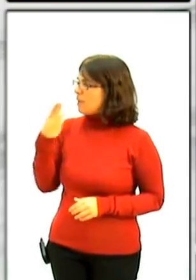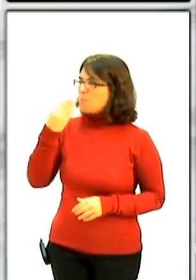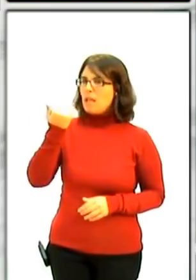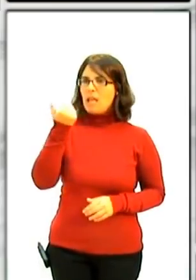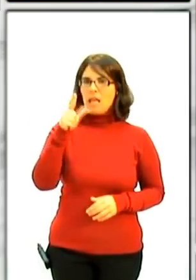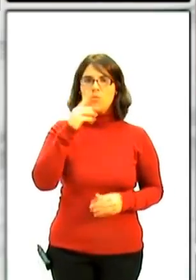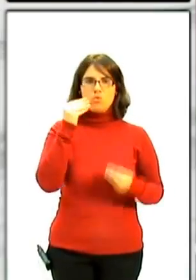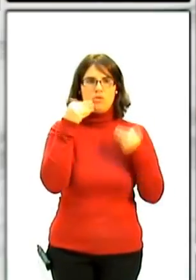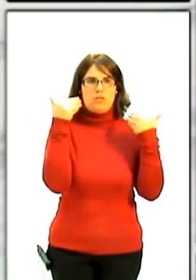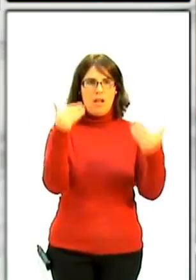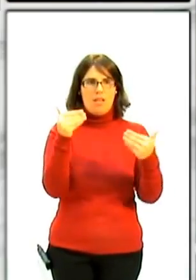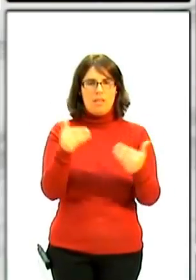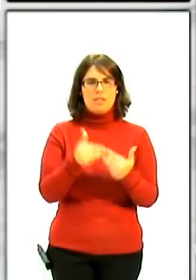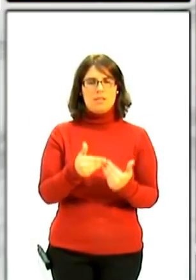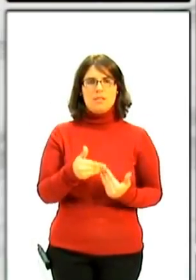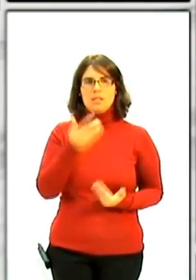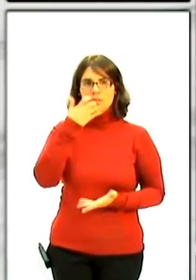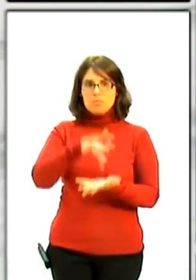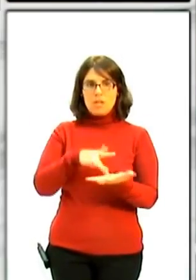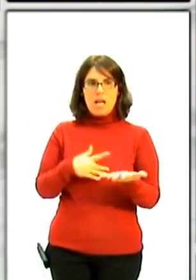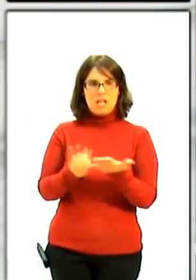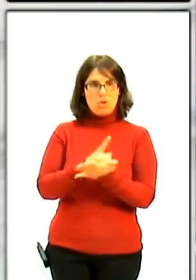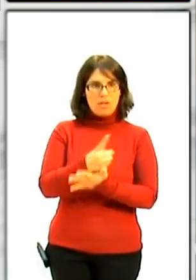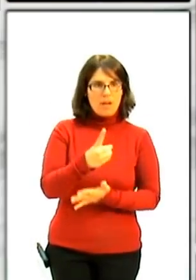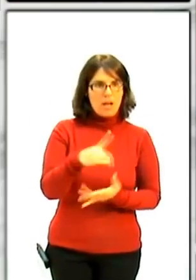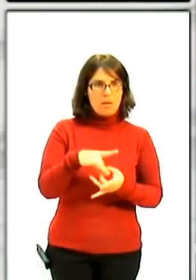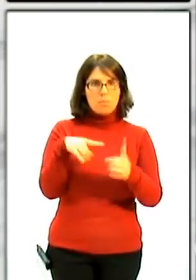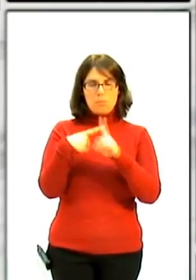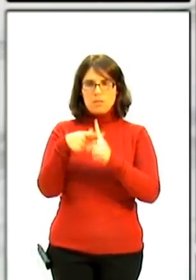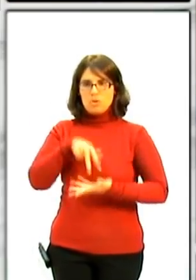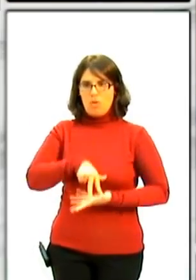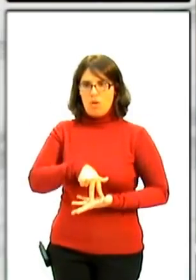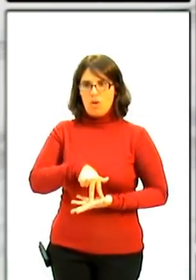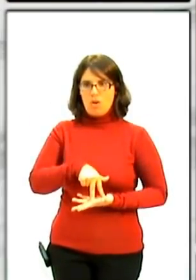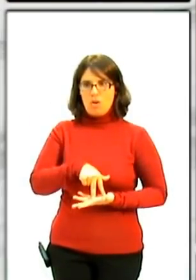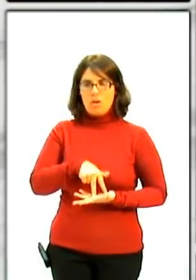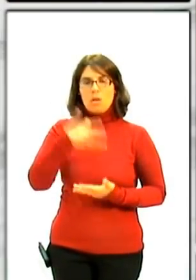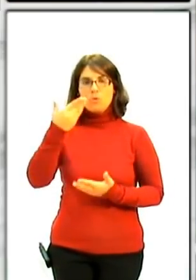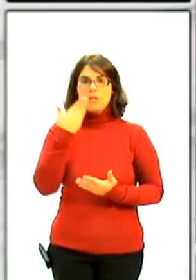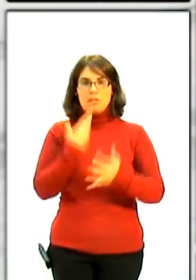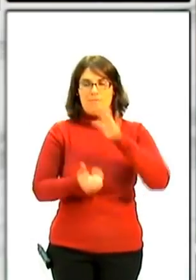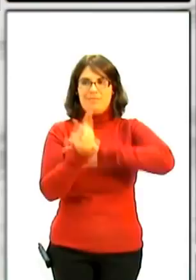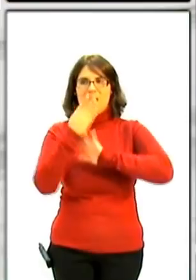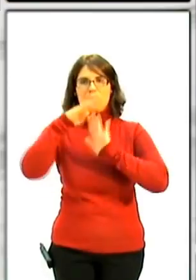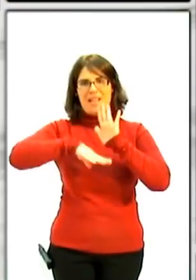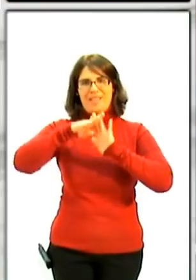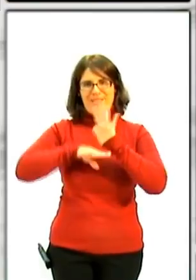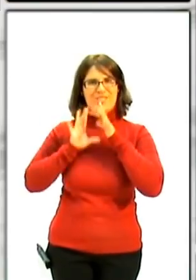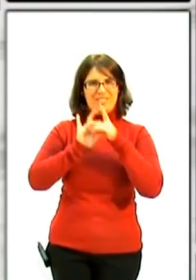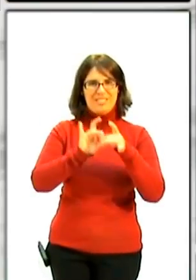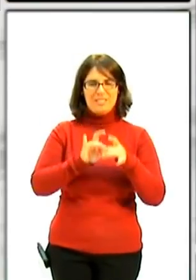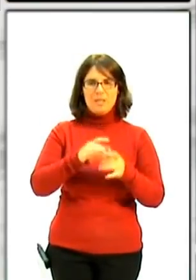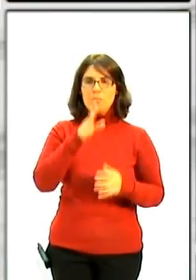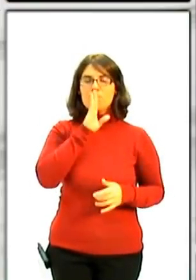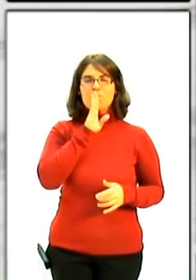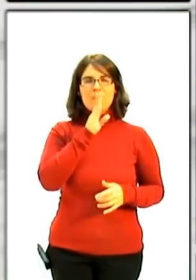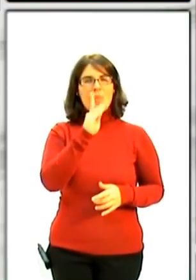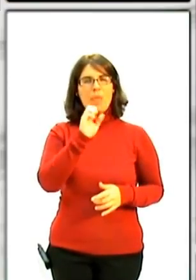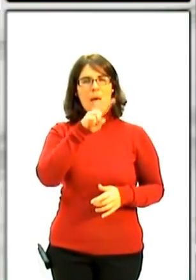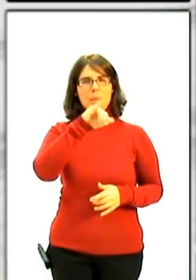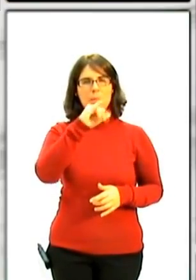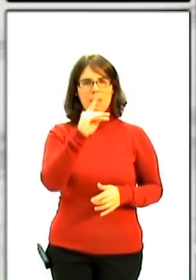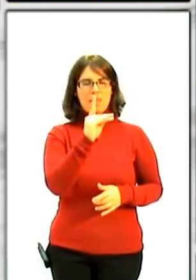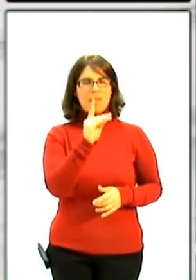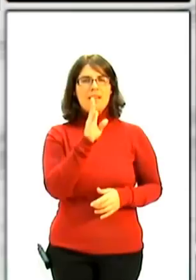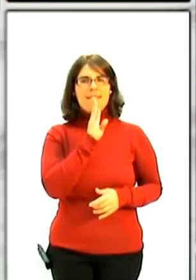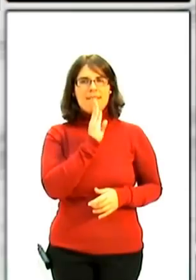gracias. Teniendo cartografía y teniendo la posición, importante tener aplicaciones, ¿no? En este sentido, David, nos